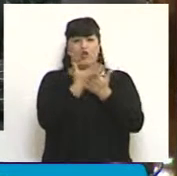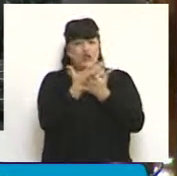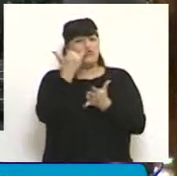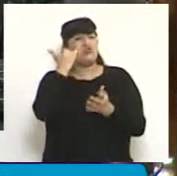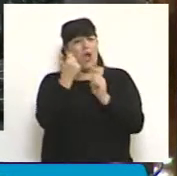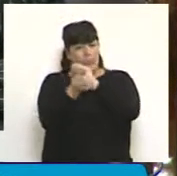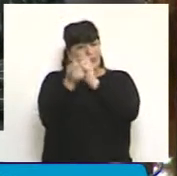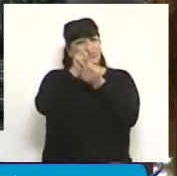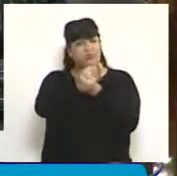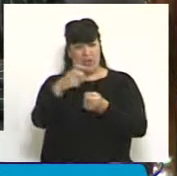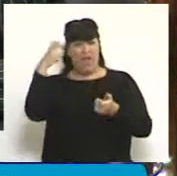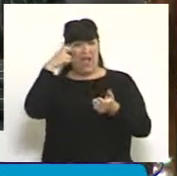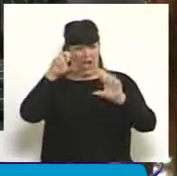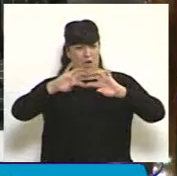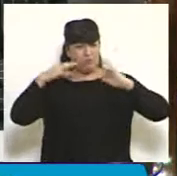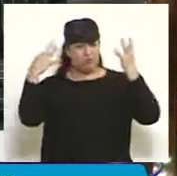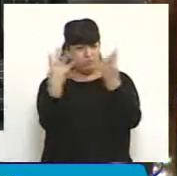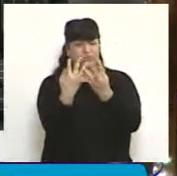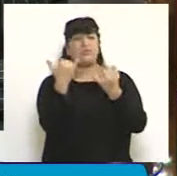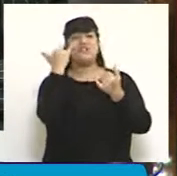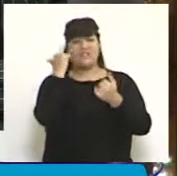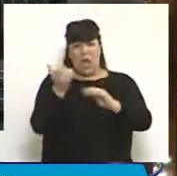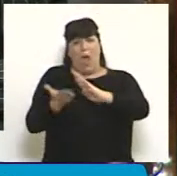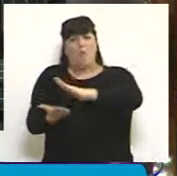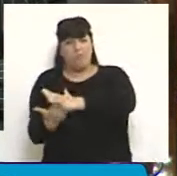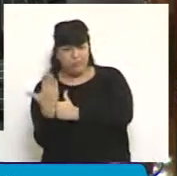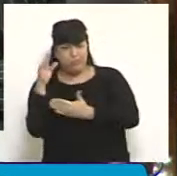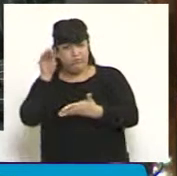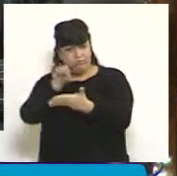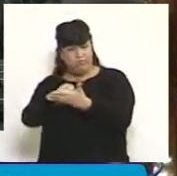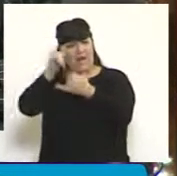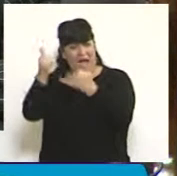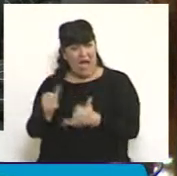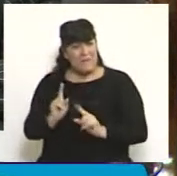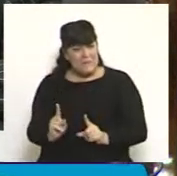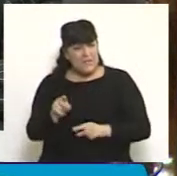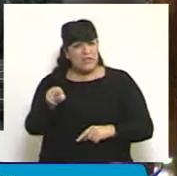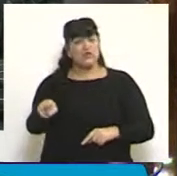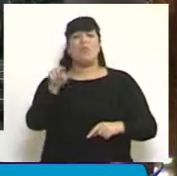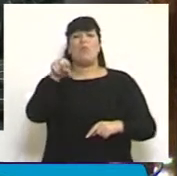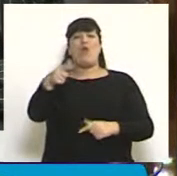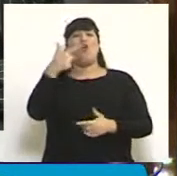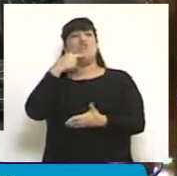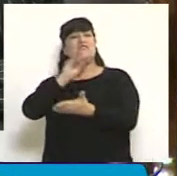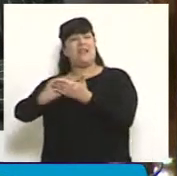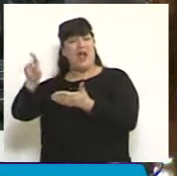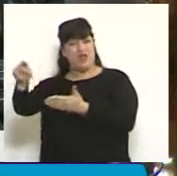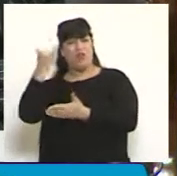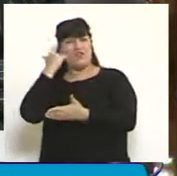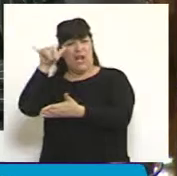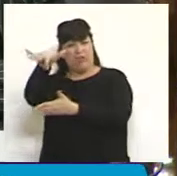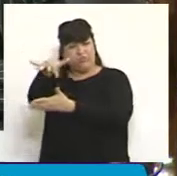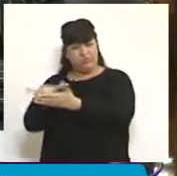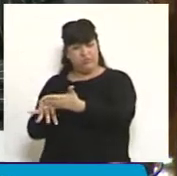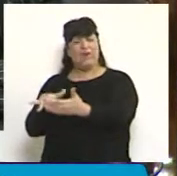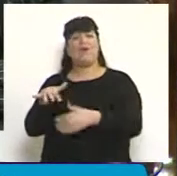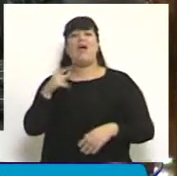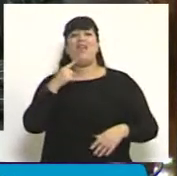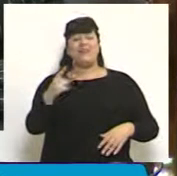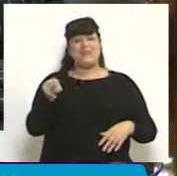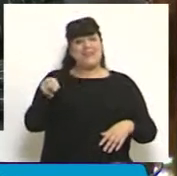en el recinto y así está impreso en la actualidad en la Cámara de Senadores, fijándose para